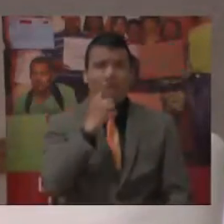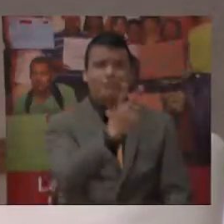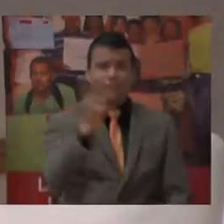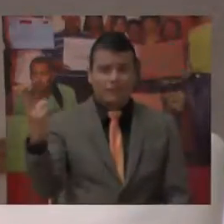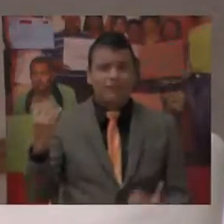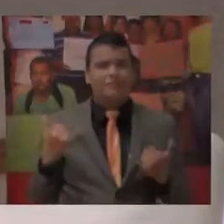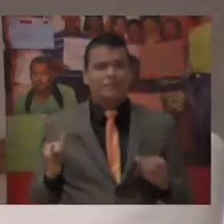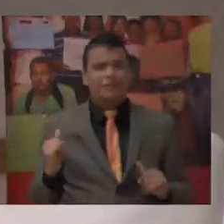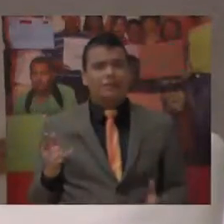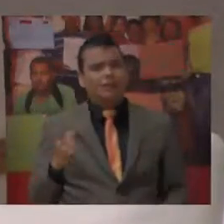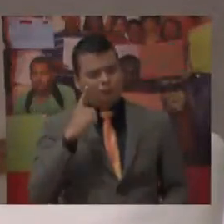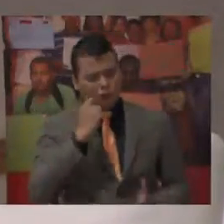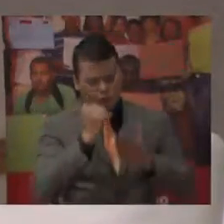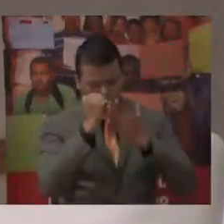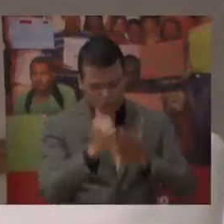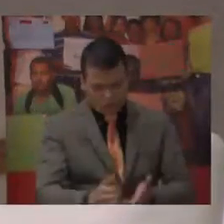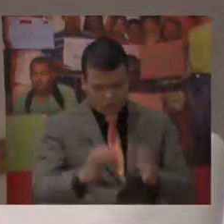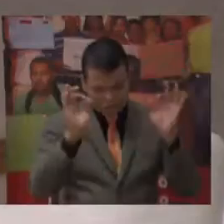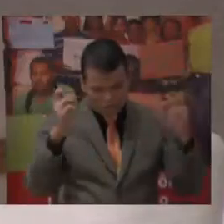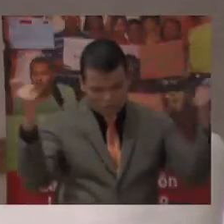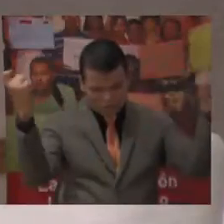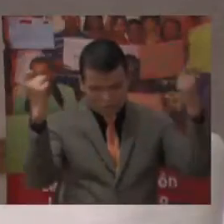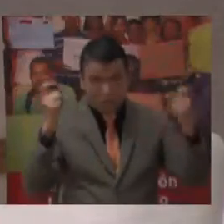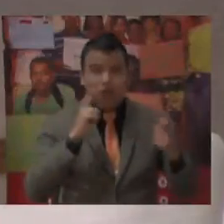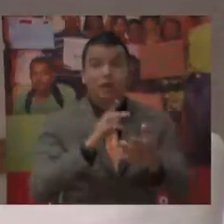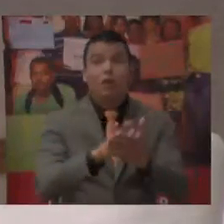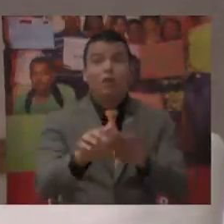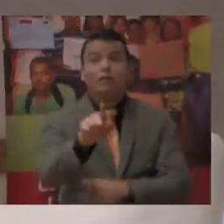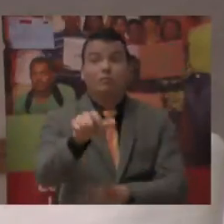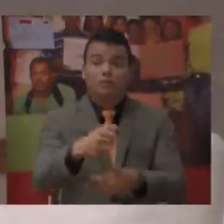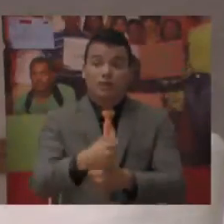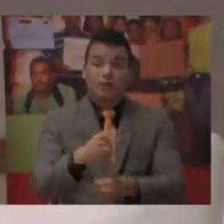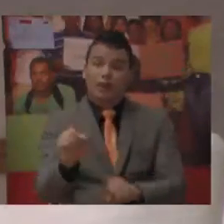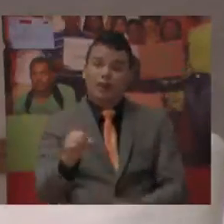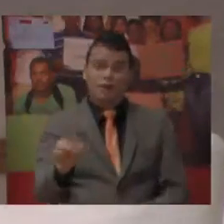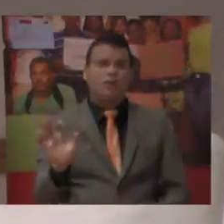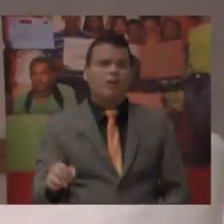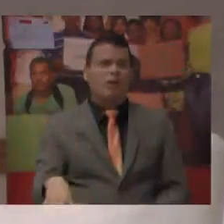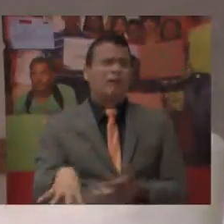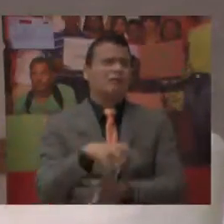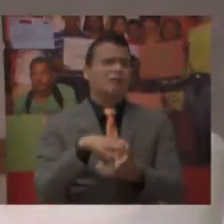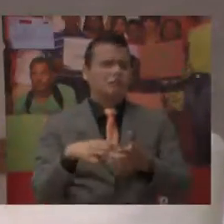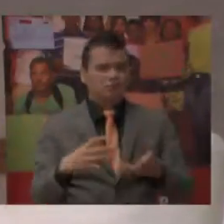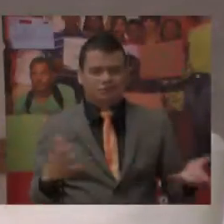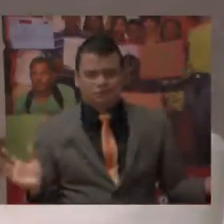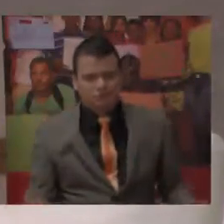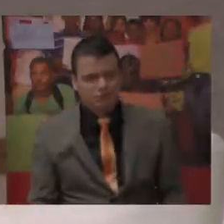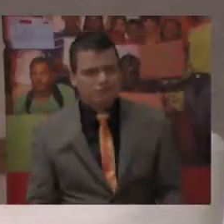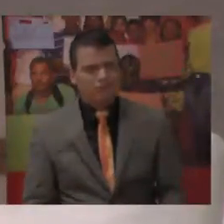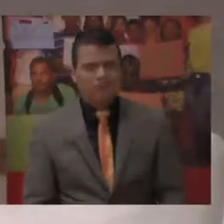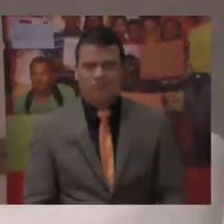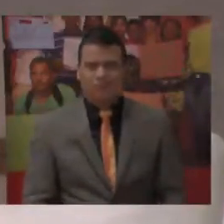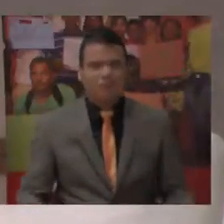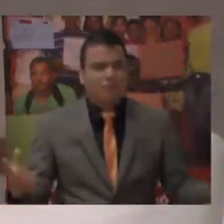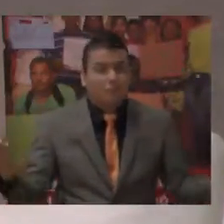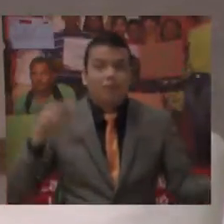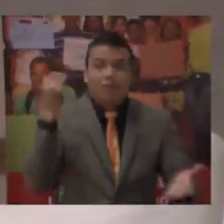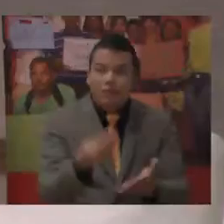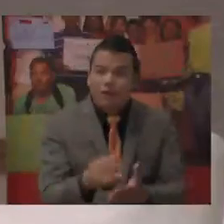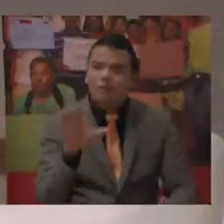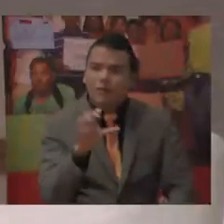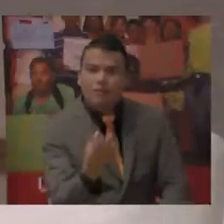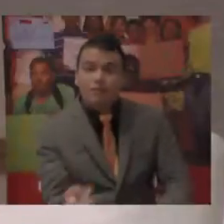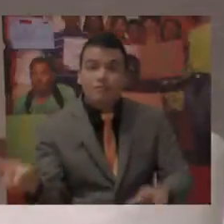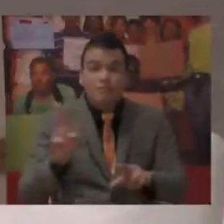decían, te vamos a ayudar para la campaña, pero no le hables a los trabajadores porque me los alborotás. No, yo no estoy alborotando a nadie, hay que pagar mejor